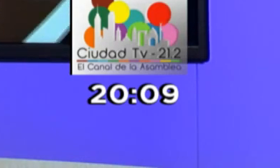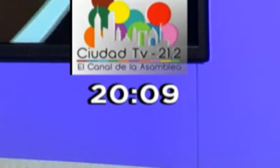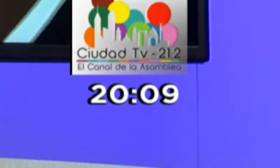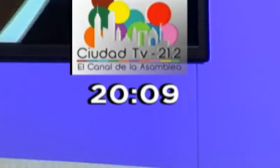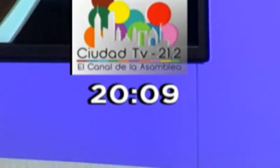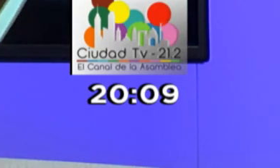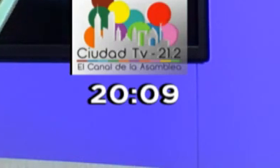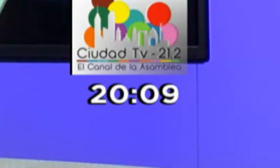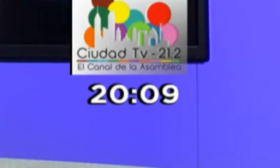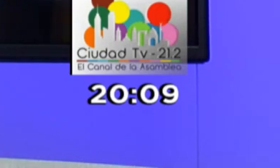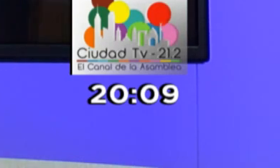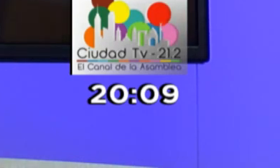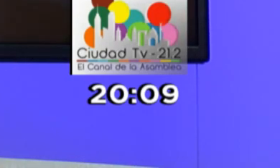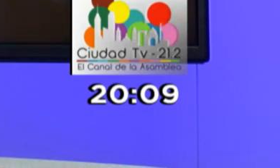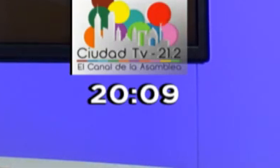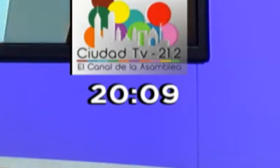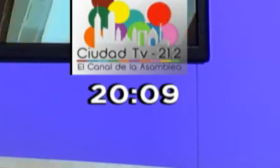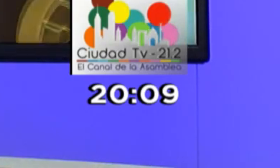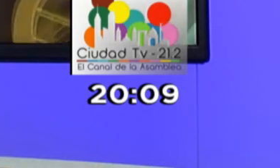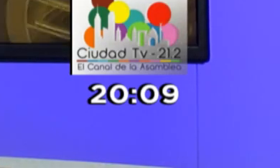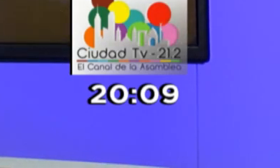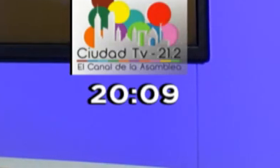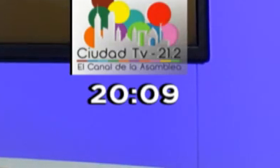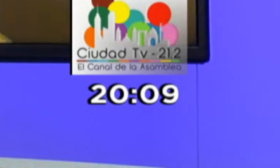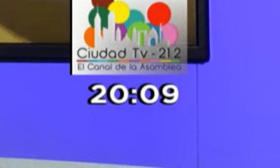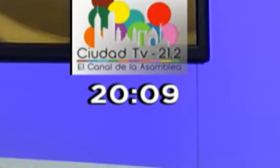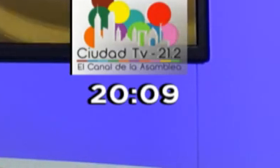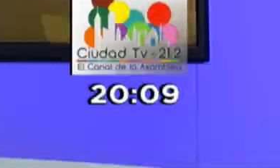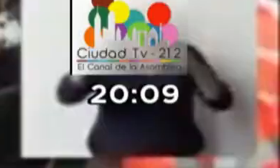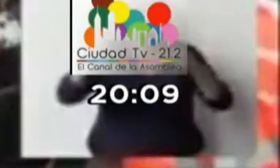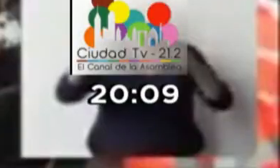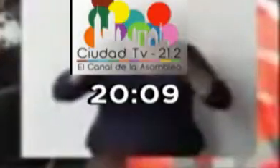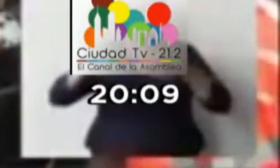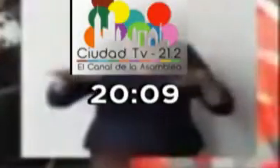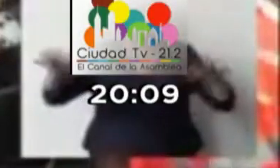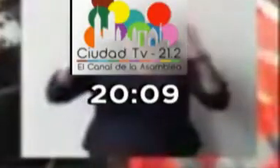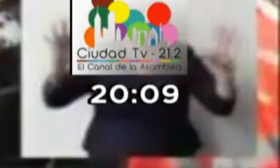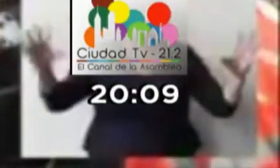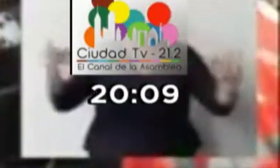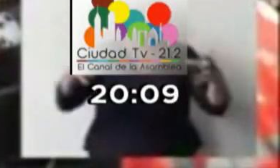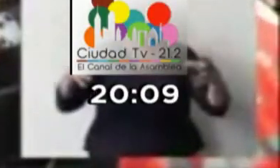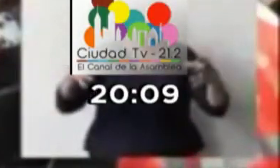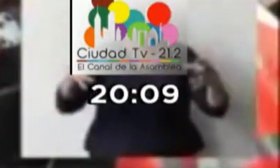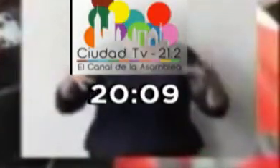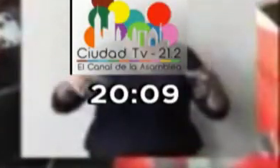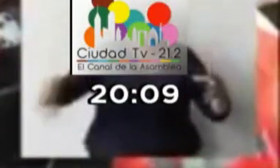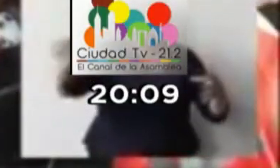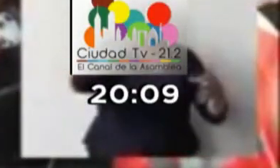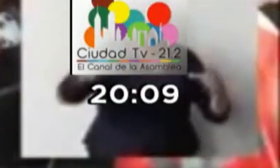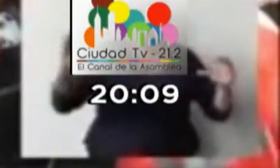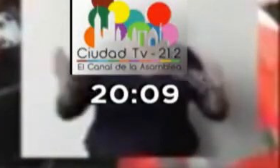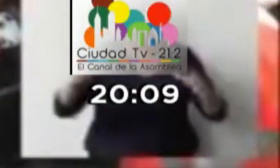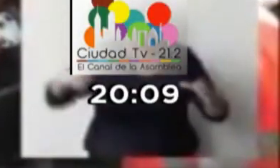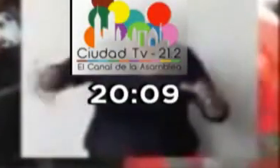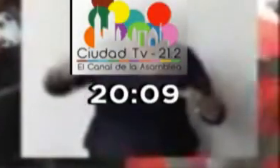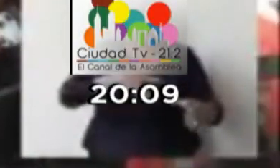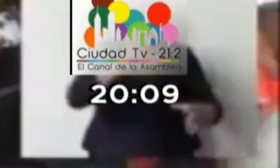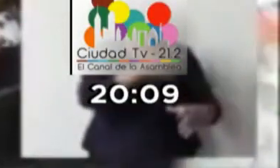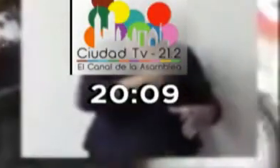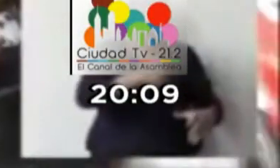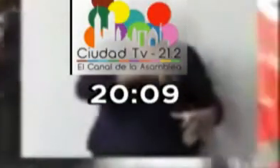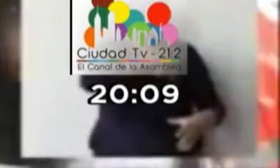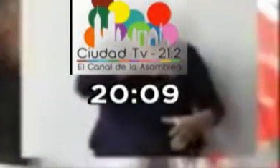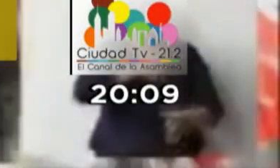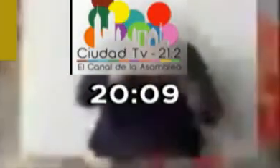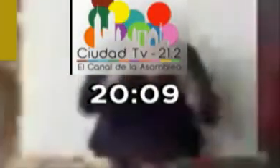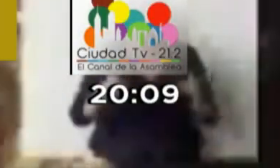Ciudad de México. Ahí estuvo nuestro compañero Rodrigo Muñoz. decenas de gritos, reclamos,